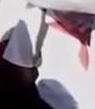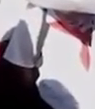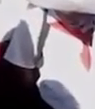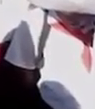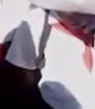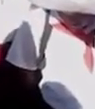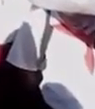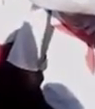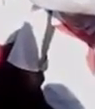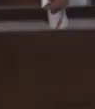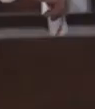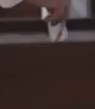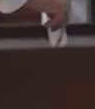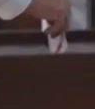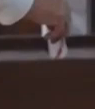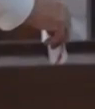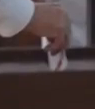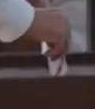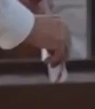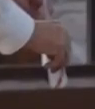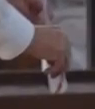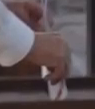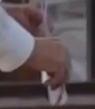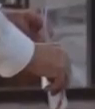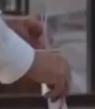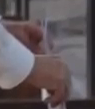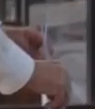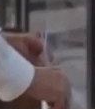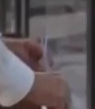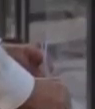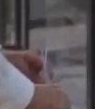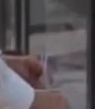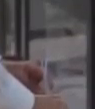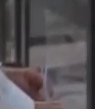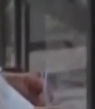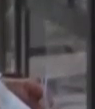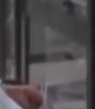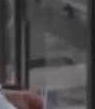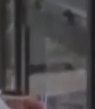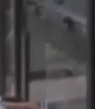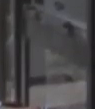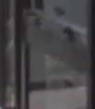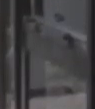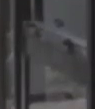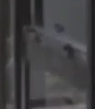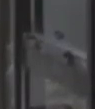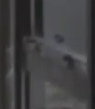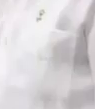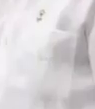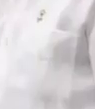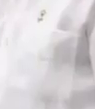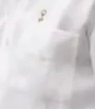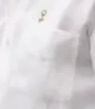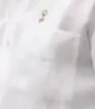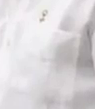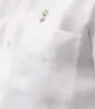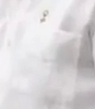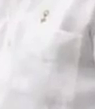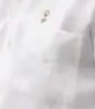Quiero seguir jugando a lo perdido. Yo quiero ser a la zurda más que diestro.